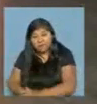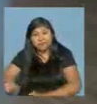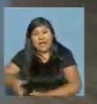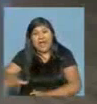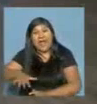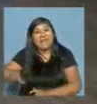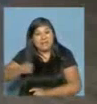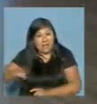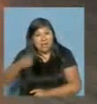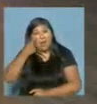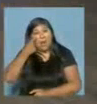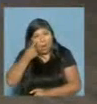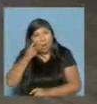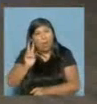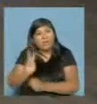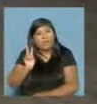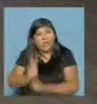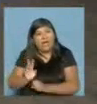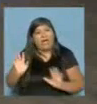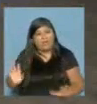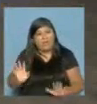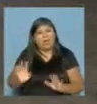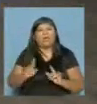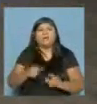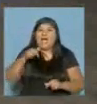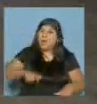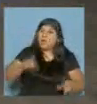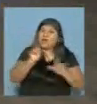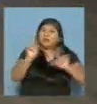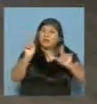se prenda todo más rápido. Sí, tal cual. Gracias, Cristian. Mejor no quemar No, de nada. nada y